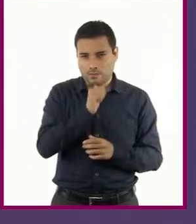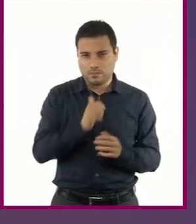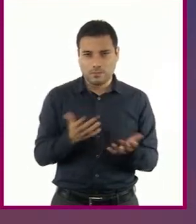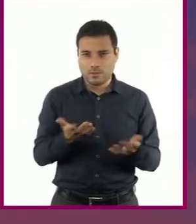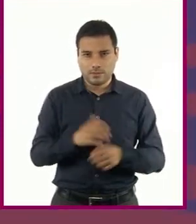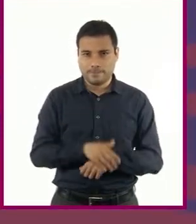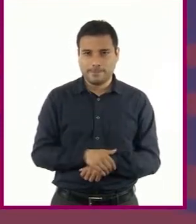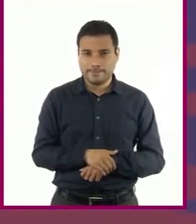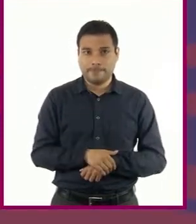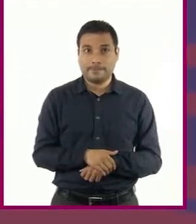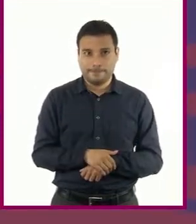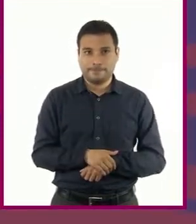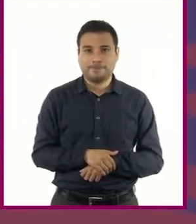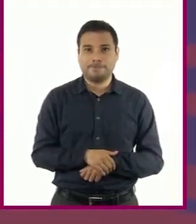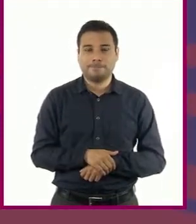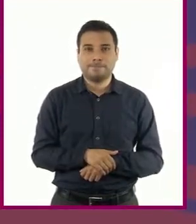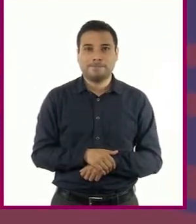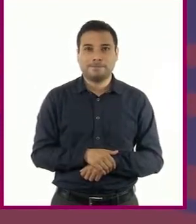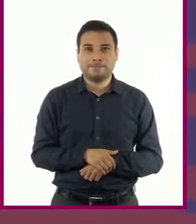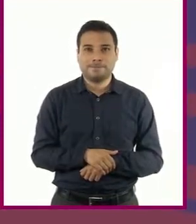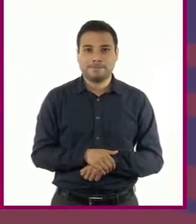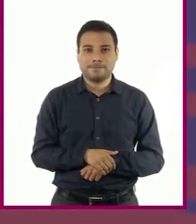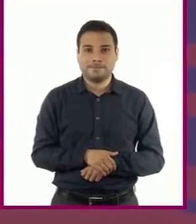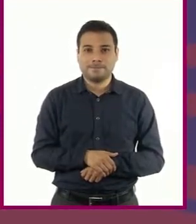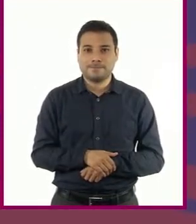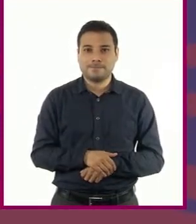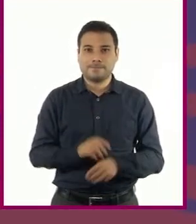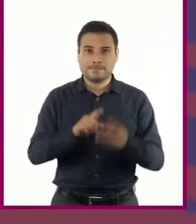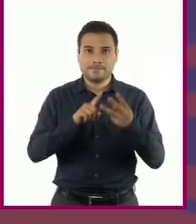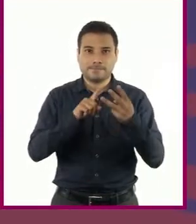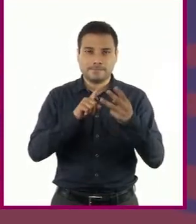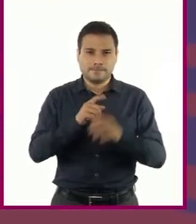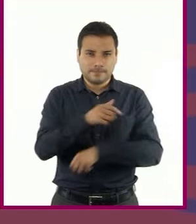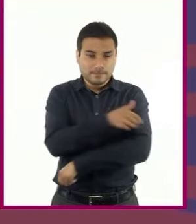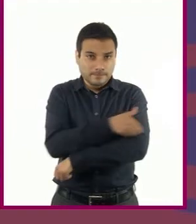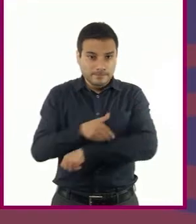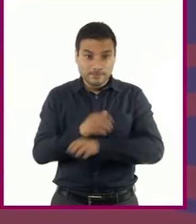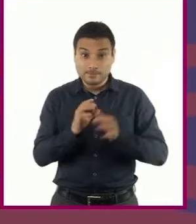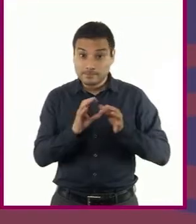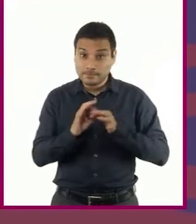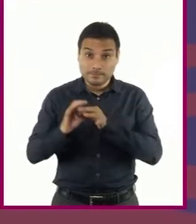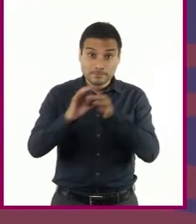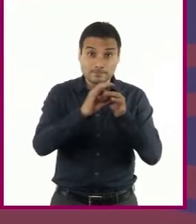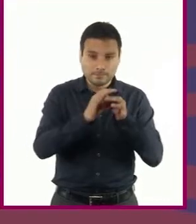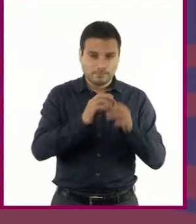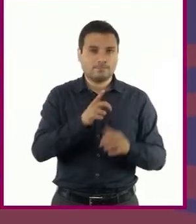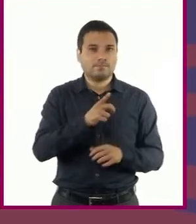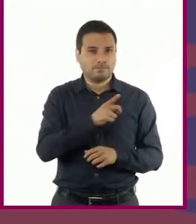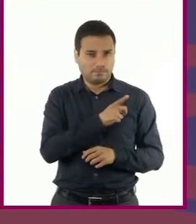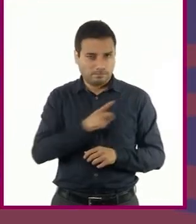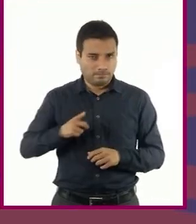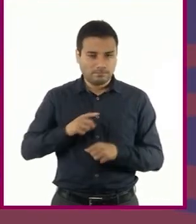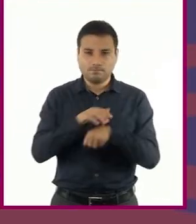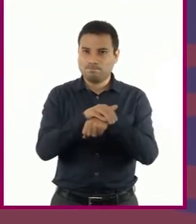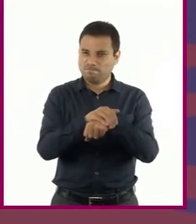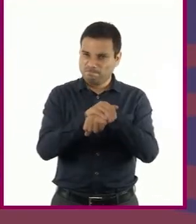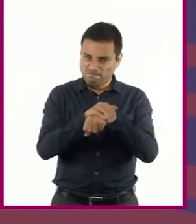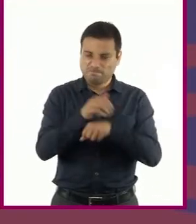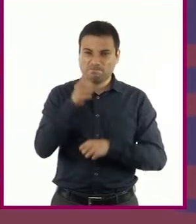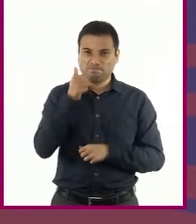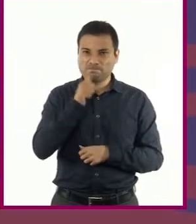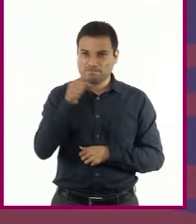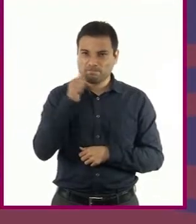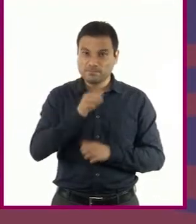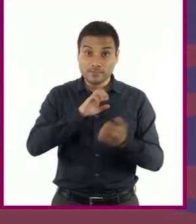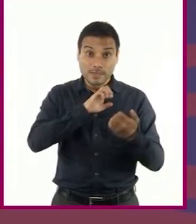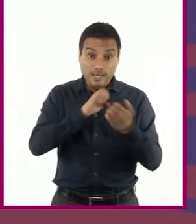humanos. En la fraternidad, las personas integrantes de una sociedad no deben verse como enemigas, sino, en todo caso,